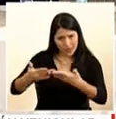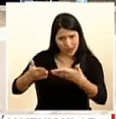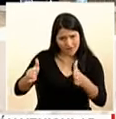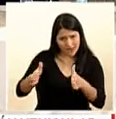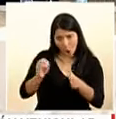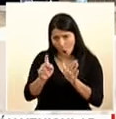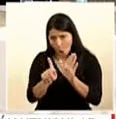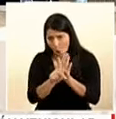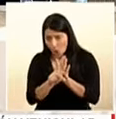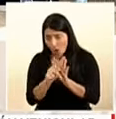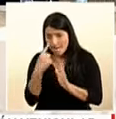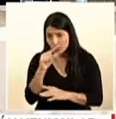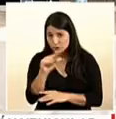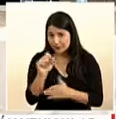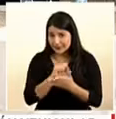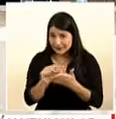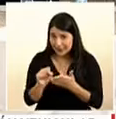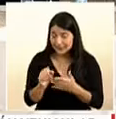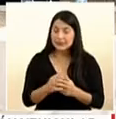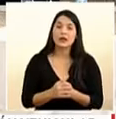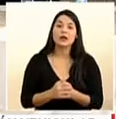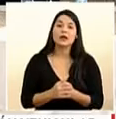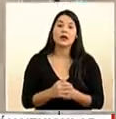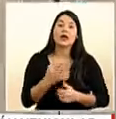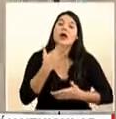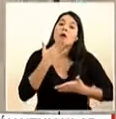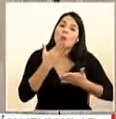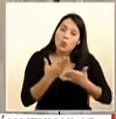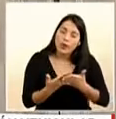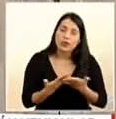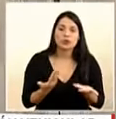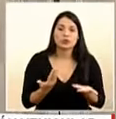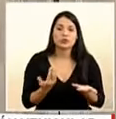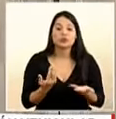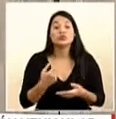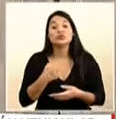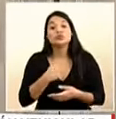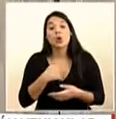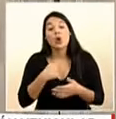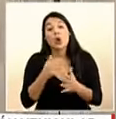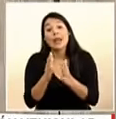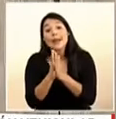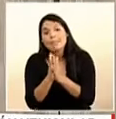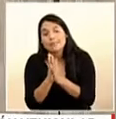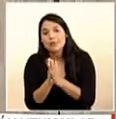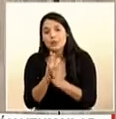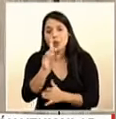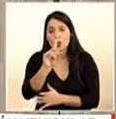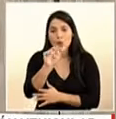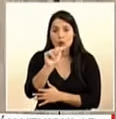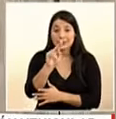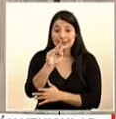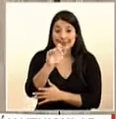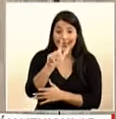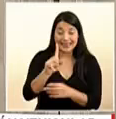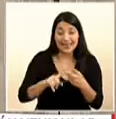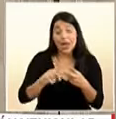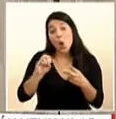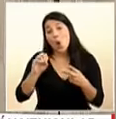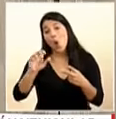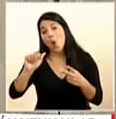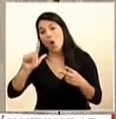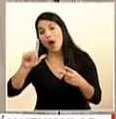semana santa' bueno lo que estamos empujando esa restricción le pediría más bien tanto don daniel como alexander que se refieran